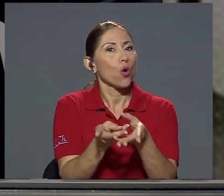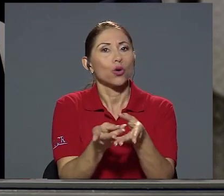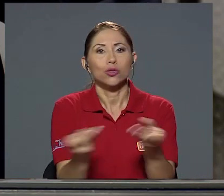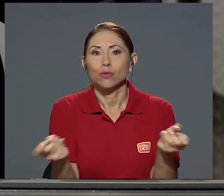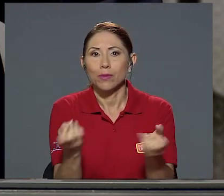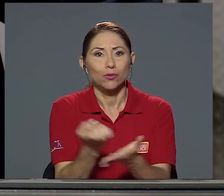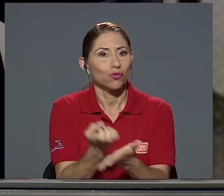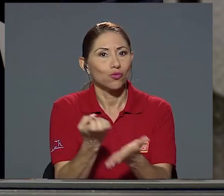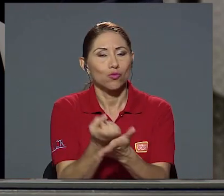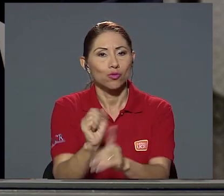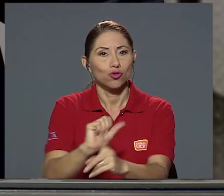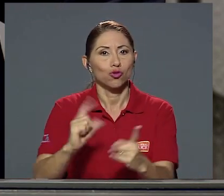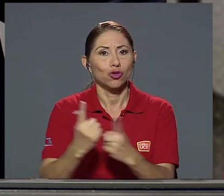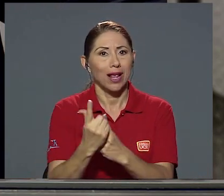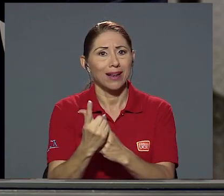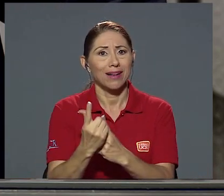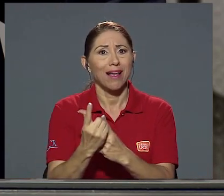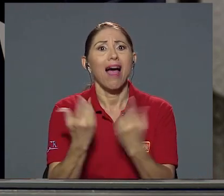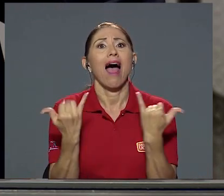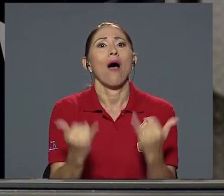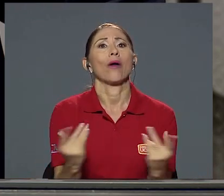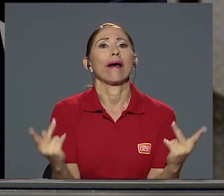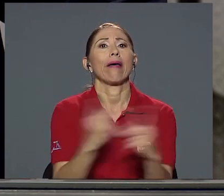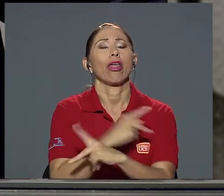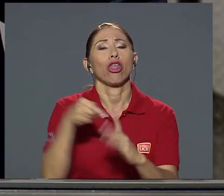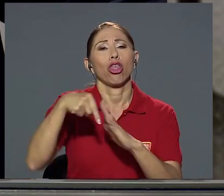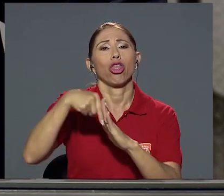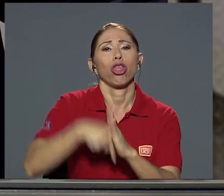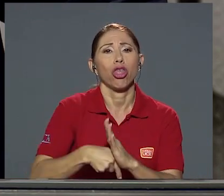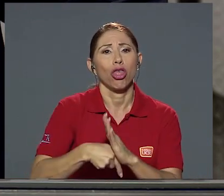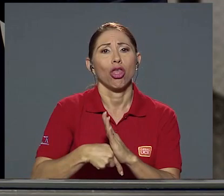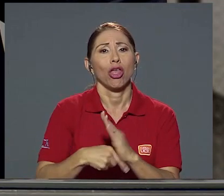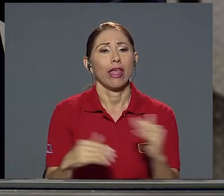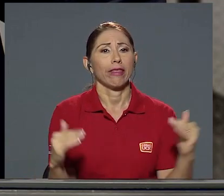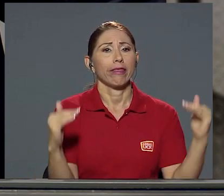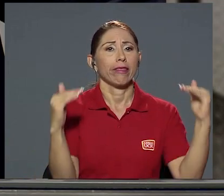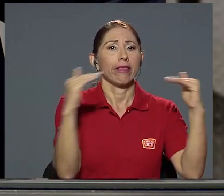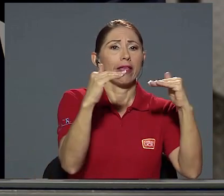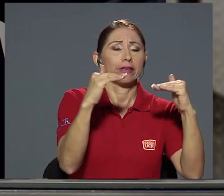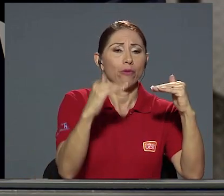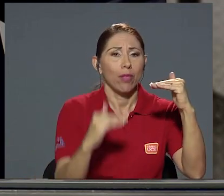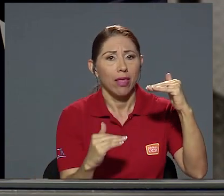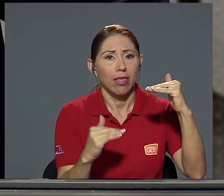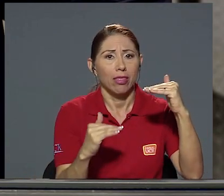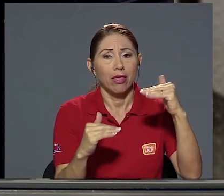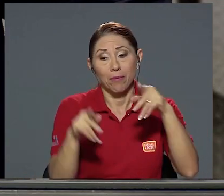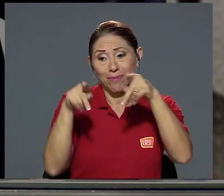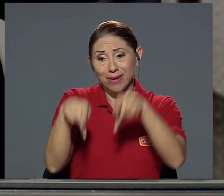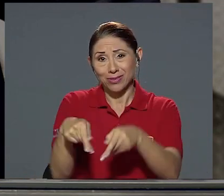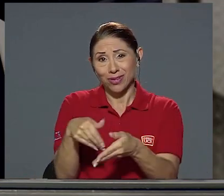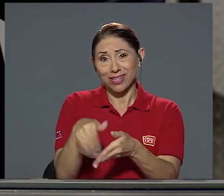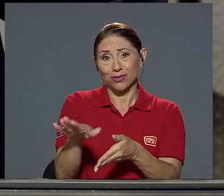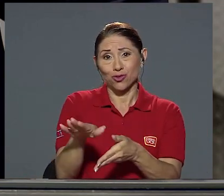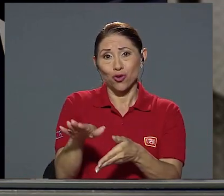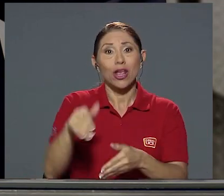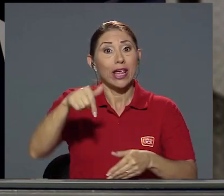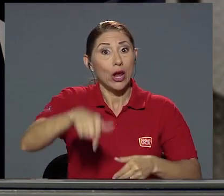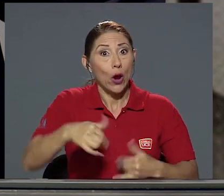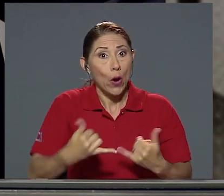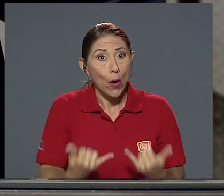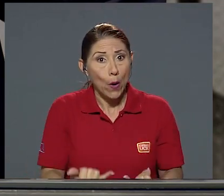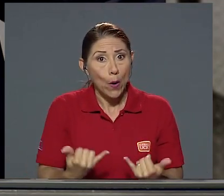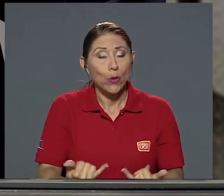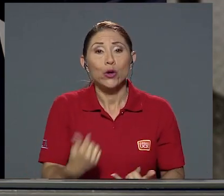resolvimos el tema económico y social, sino que lo profundizamos, el tema de la desigualdad y el tema de la exclusión. Y hoy, desafortunadamente,